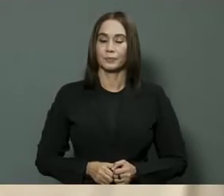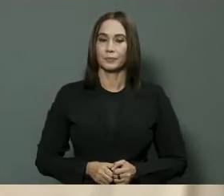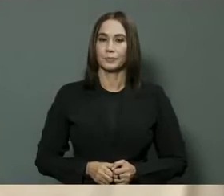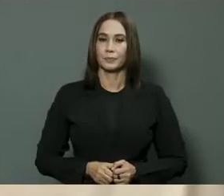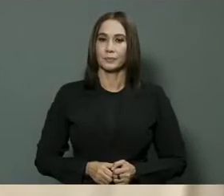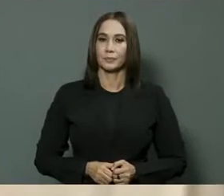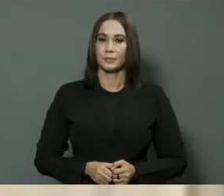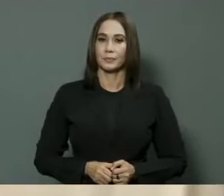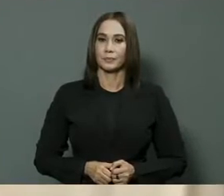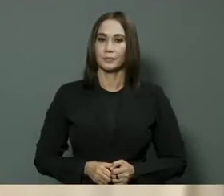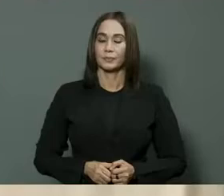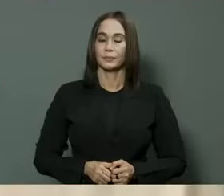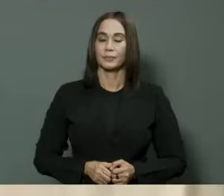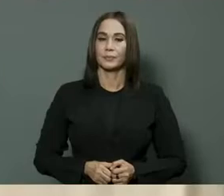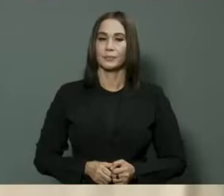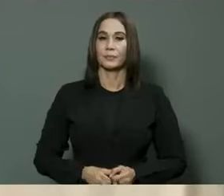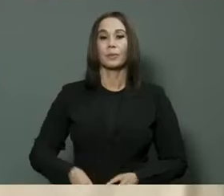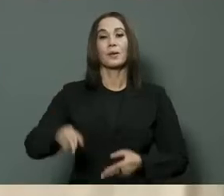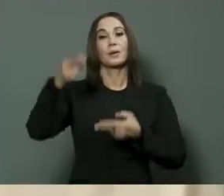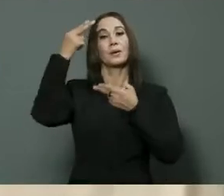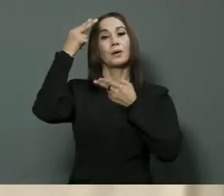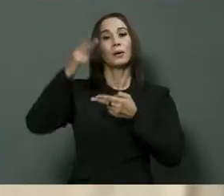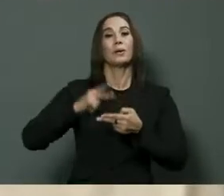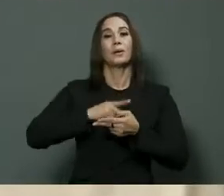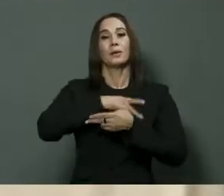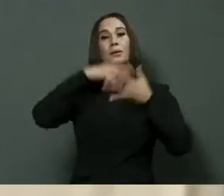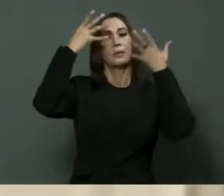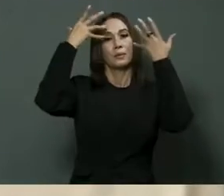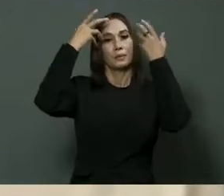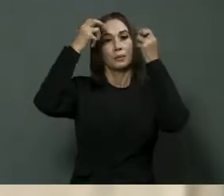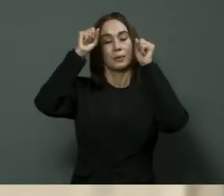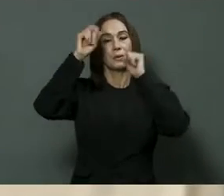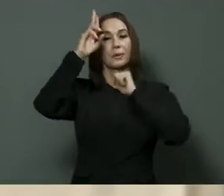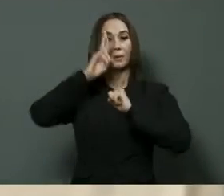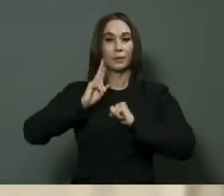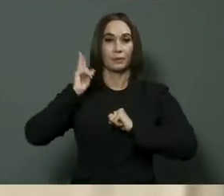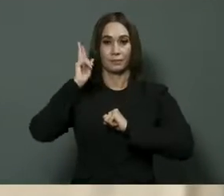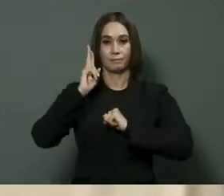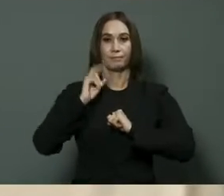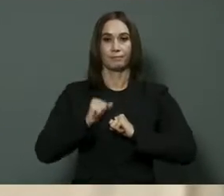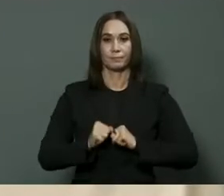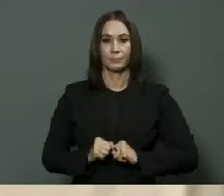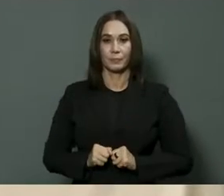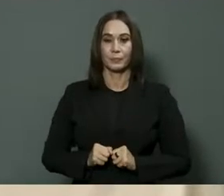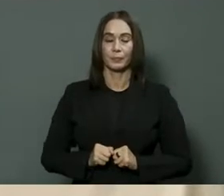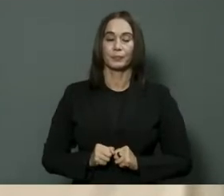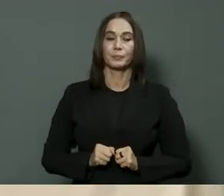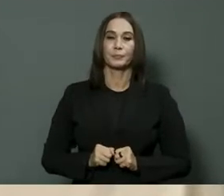Honorable señora vicepresidenta de la República, Raquel Peña.